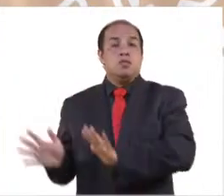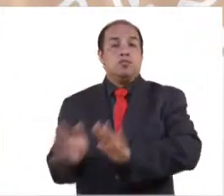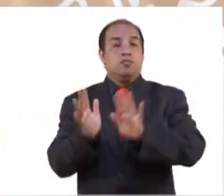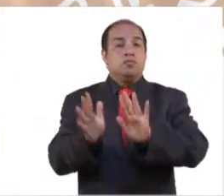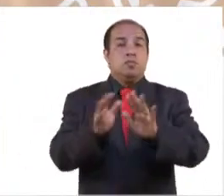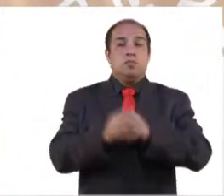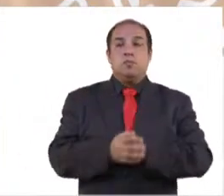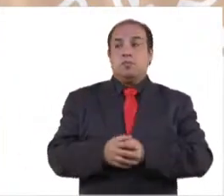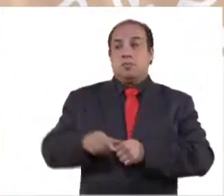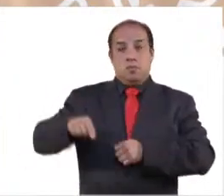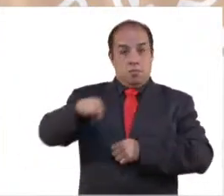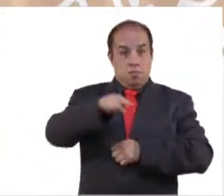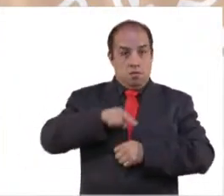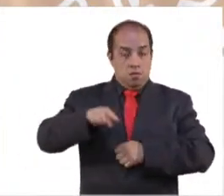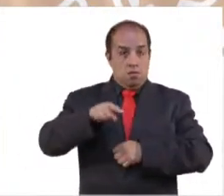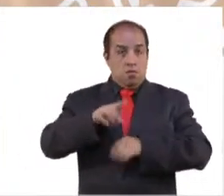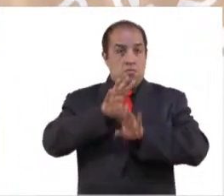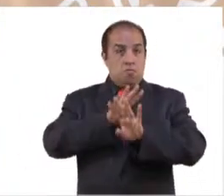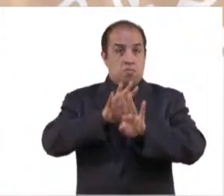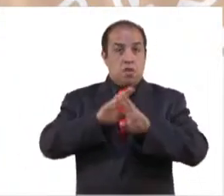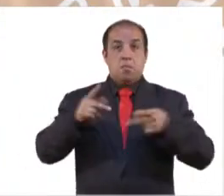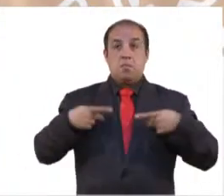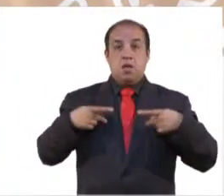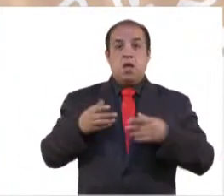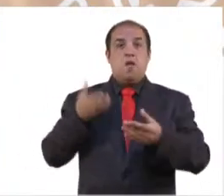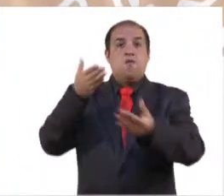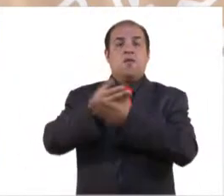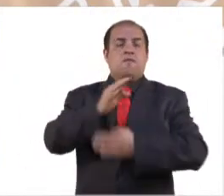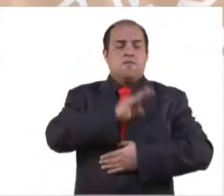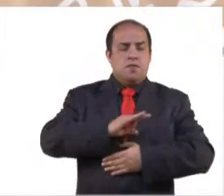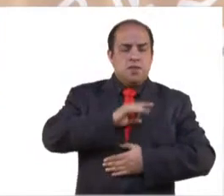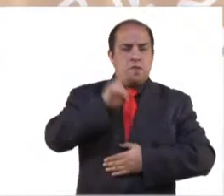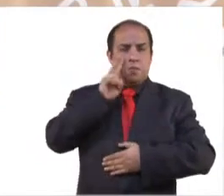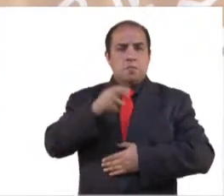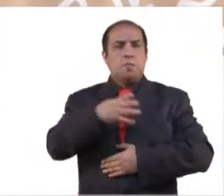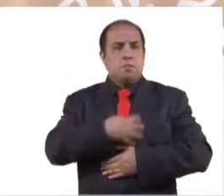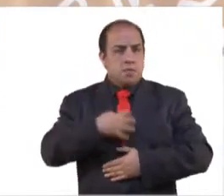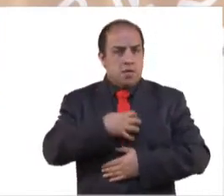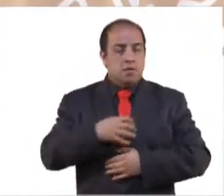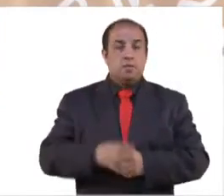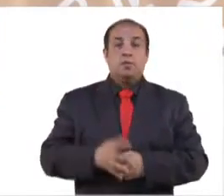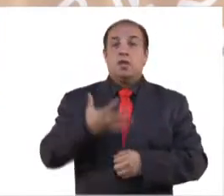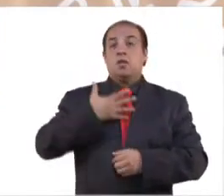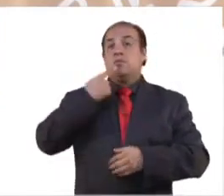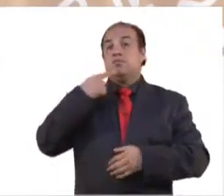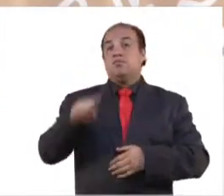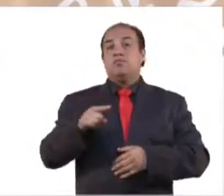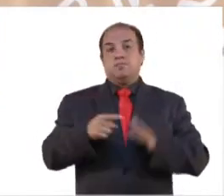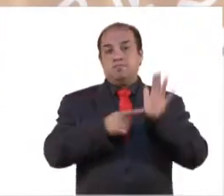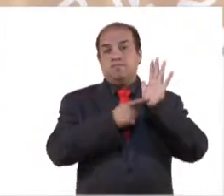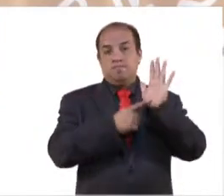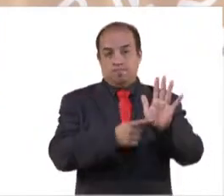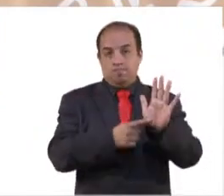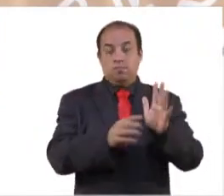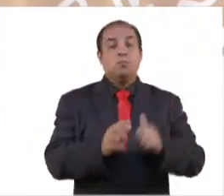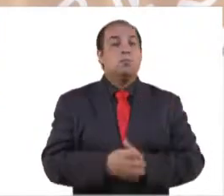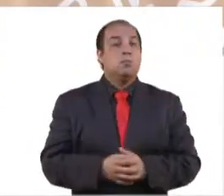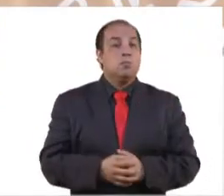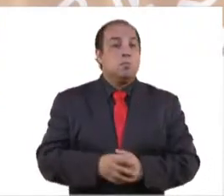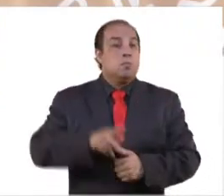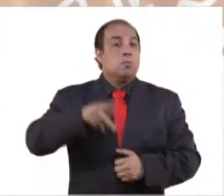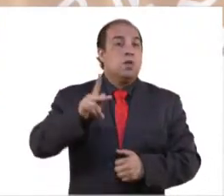se comportaron. La gente fue feliz, estuvo contenta, y si hay alguna denuncia, pues que se presente. Pero no